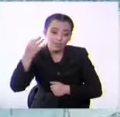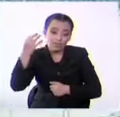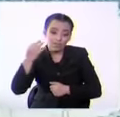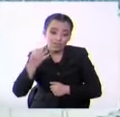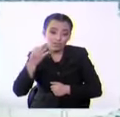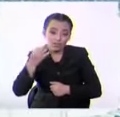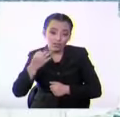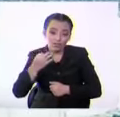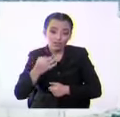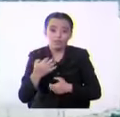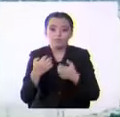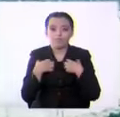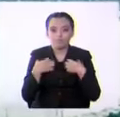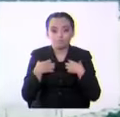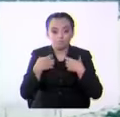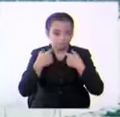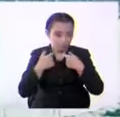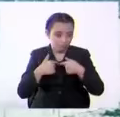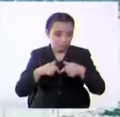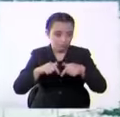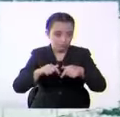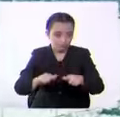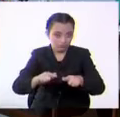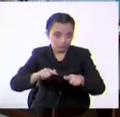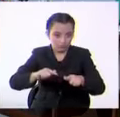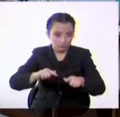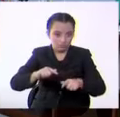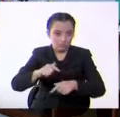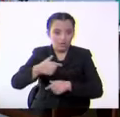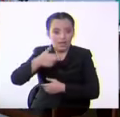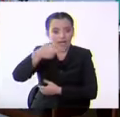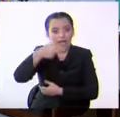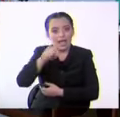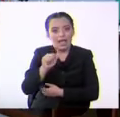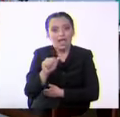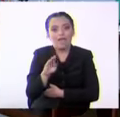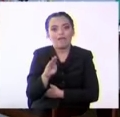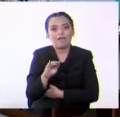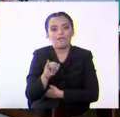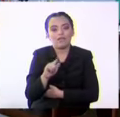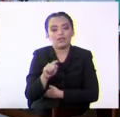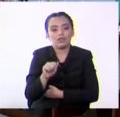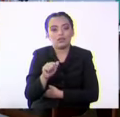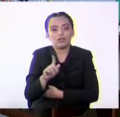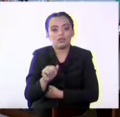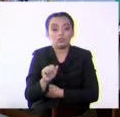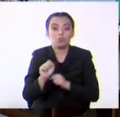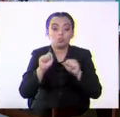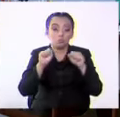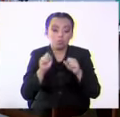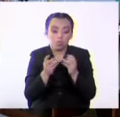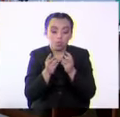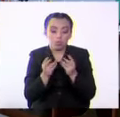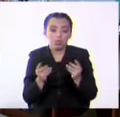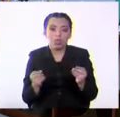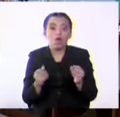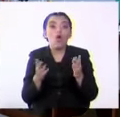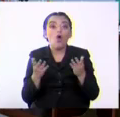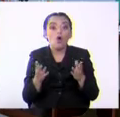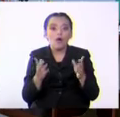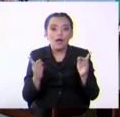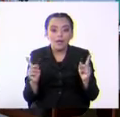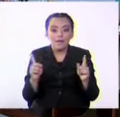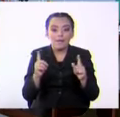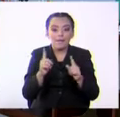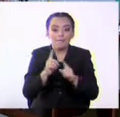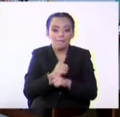poder subsistir. Ese es el hábitat. Si existe un cambio climático, estos hábitats pueden o desaparecer o redistribuirse,